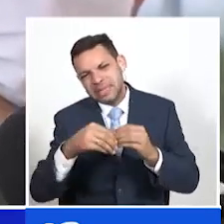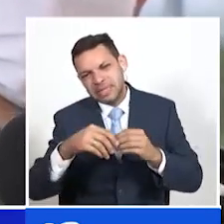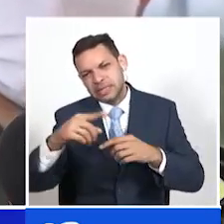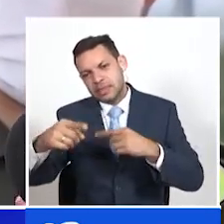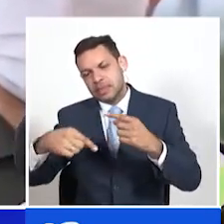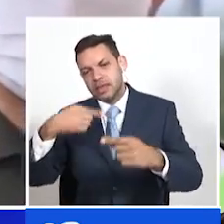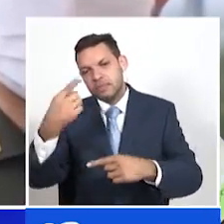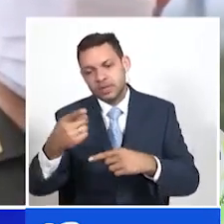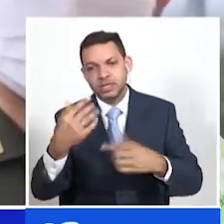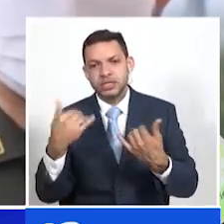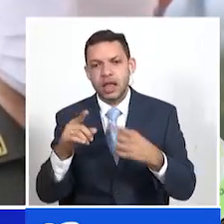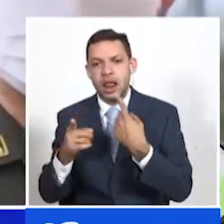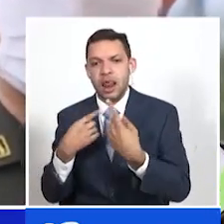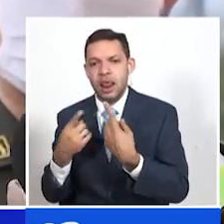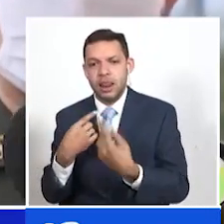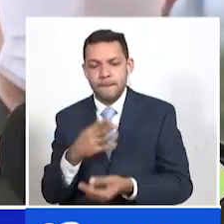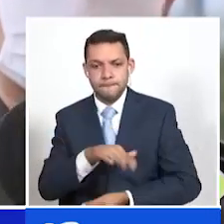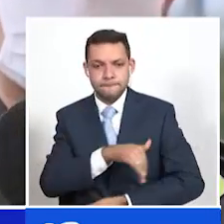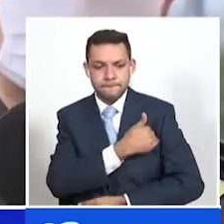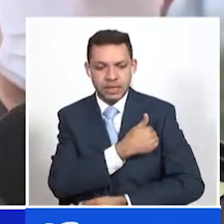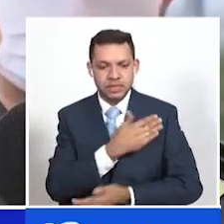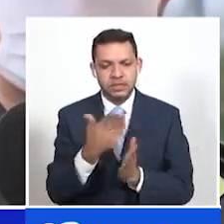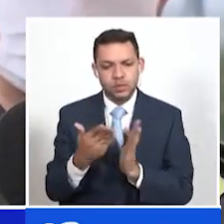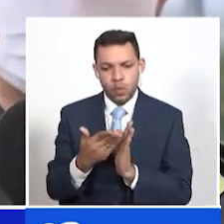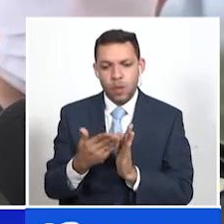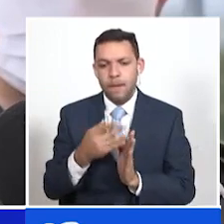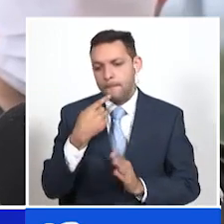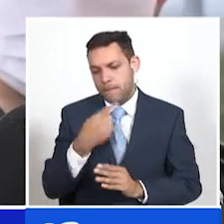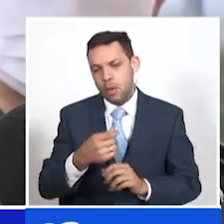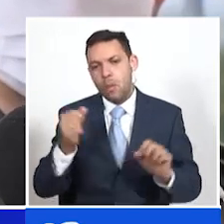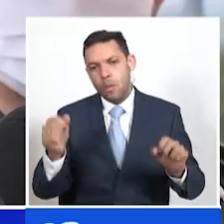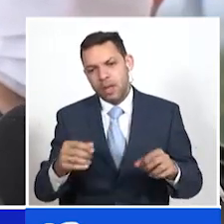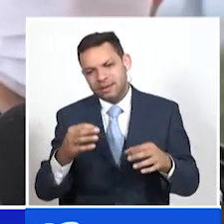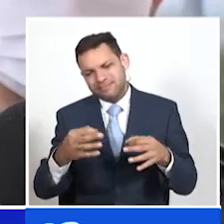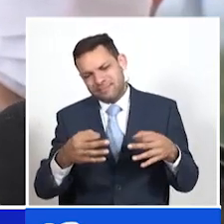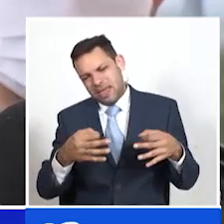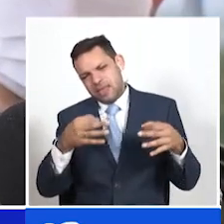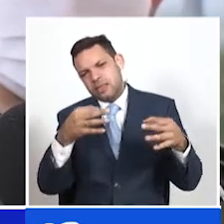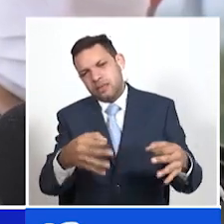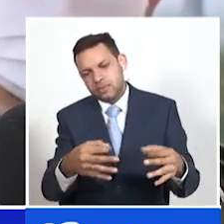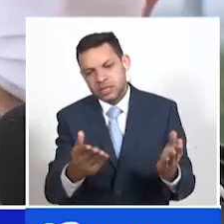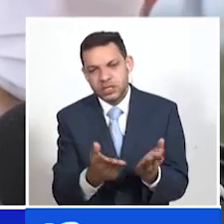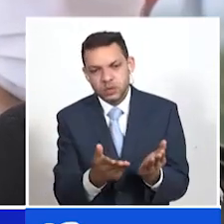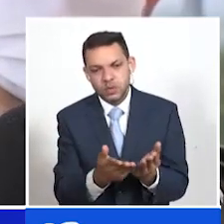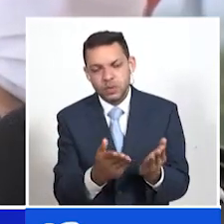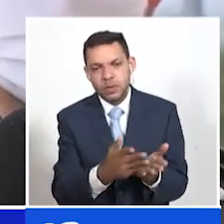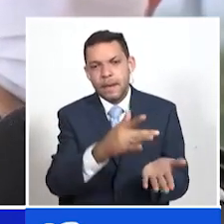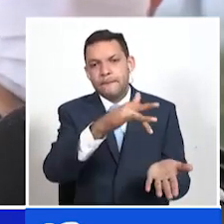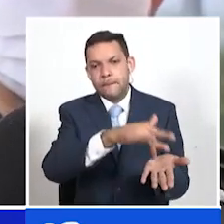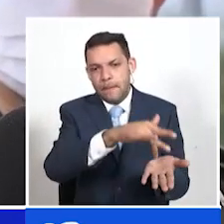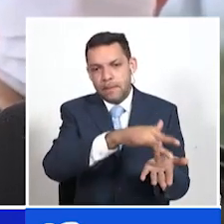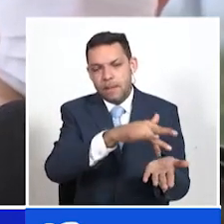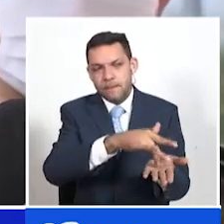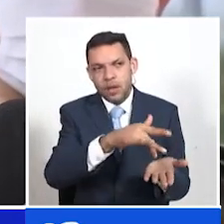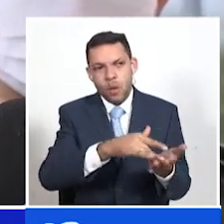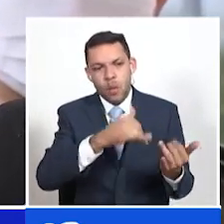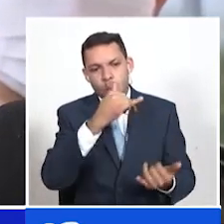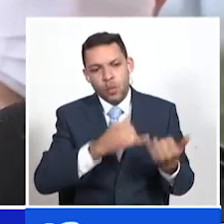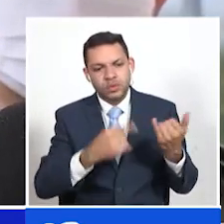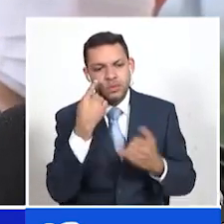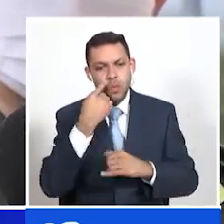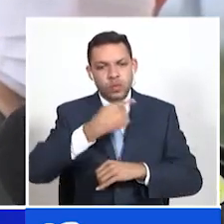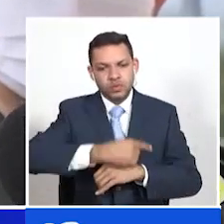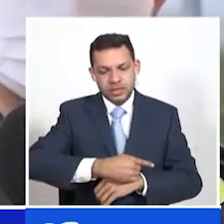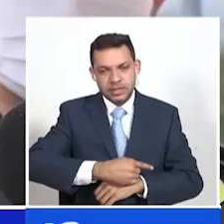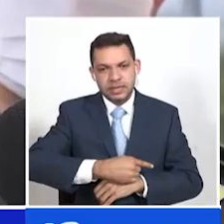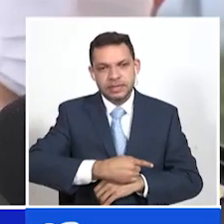Ya hablé con la ministra de Educación sobre el tema y vamos a darnos ese margencito, digamos esa brecha que tenemos entre el último día de Semana Santa y unos 15